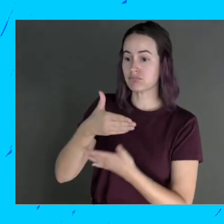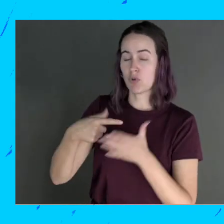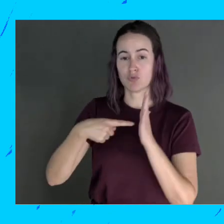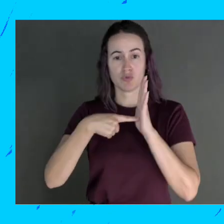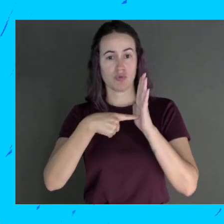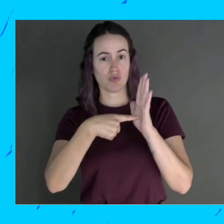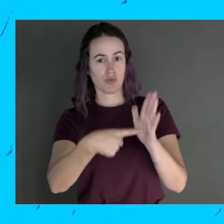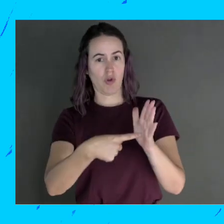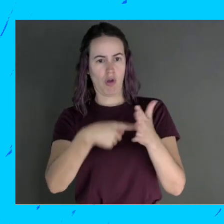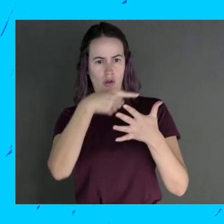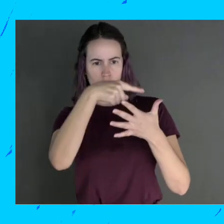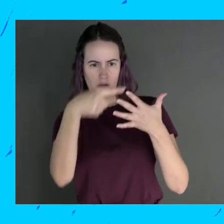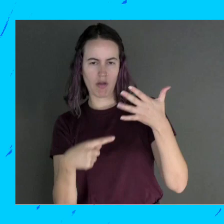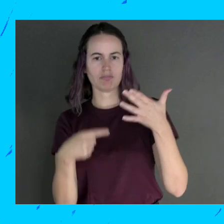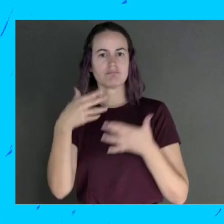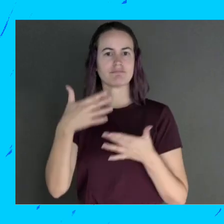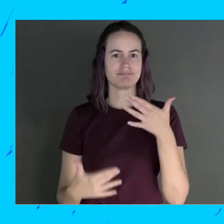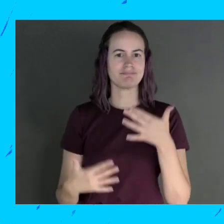área.